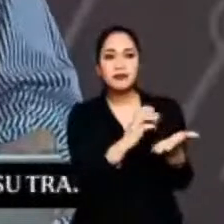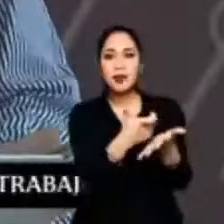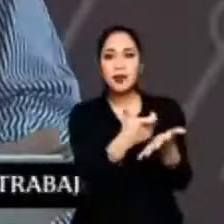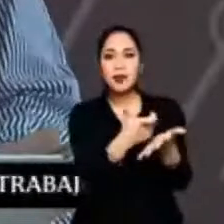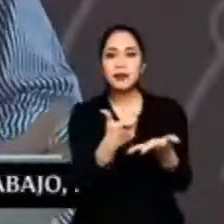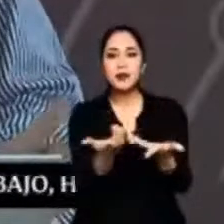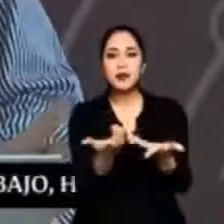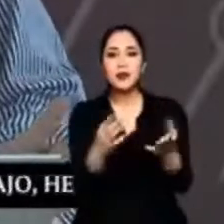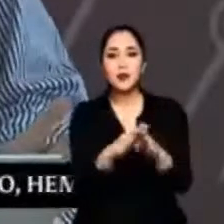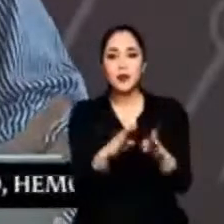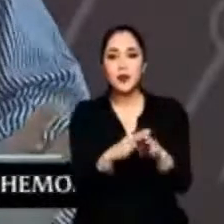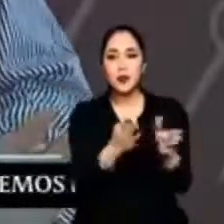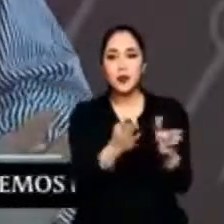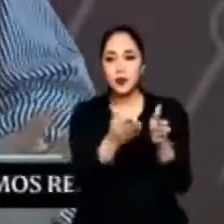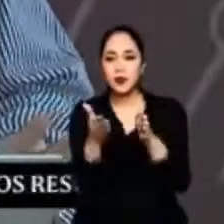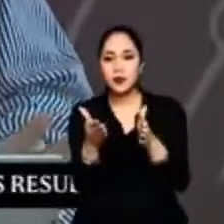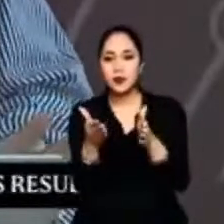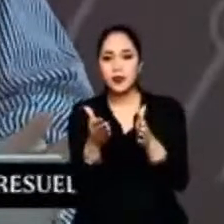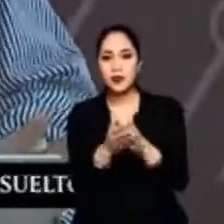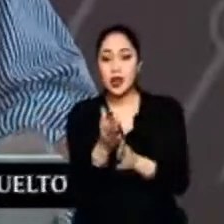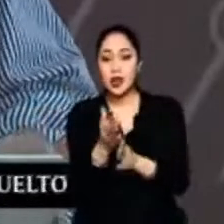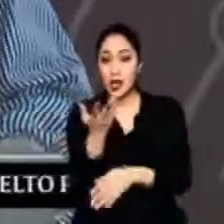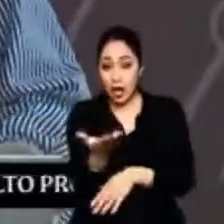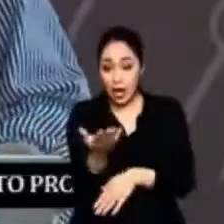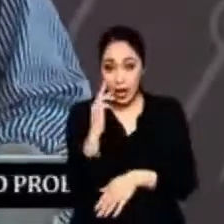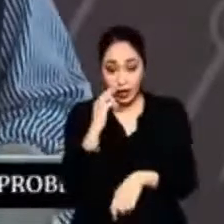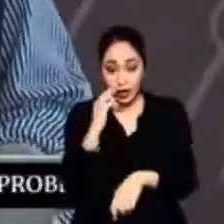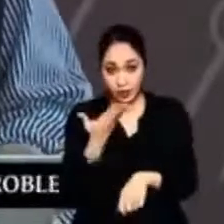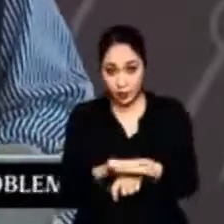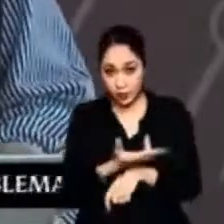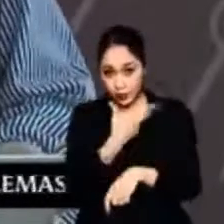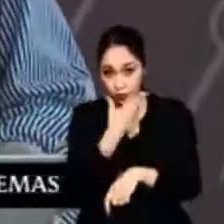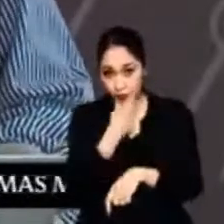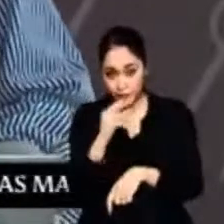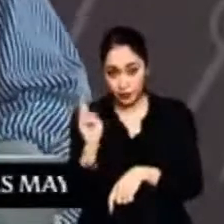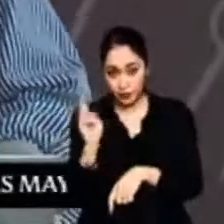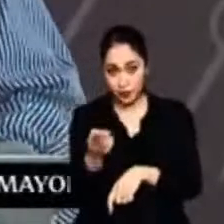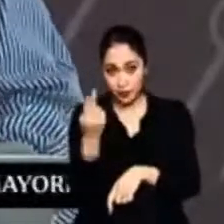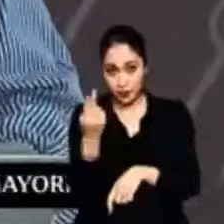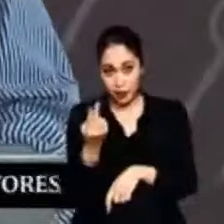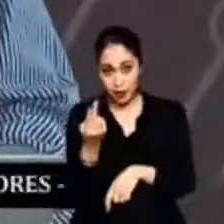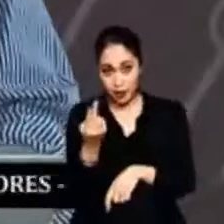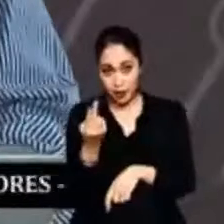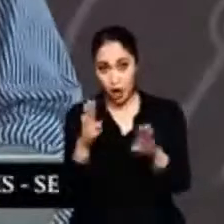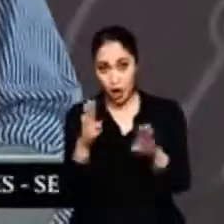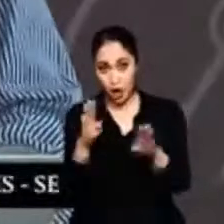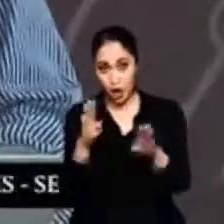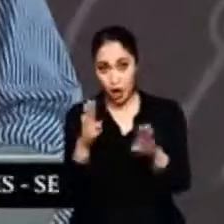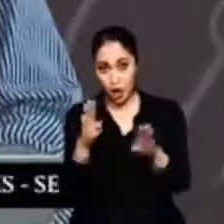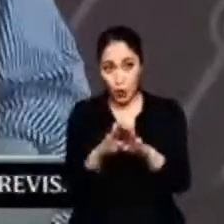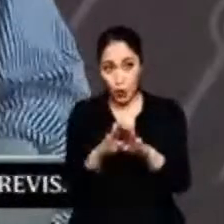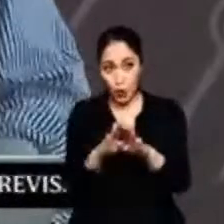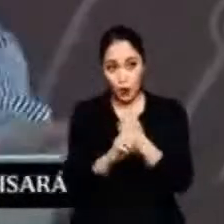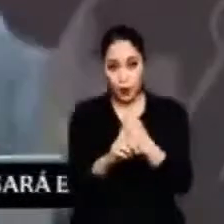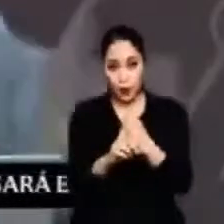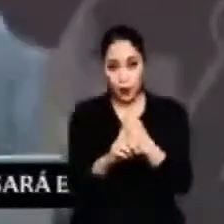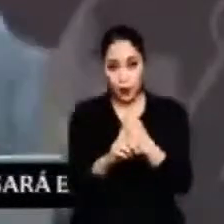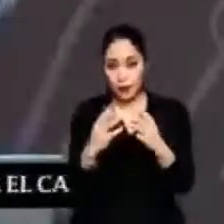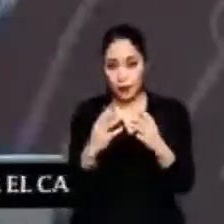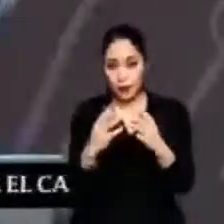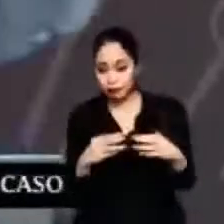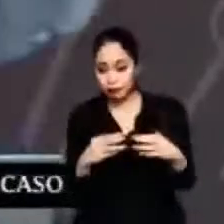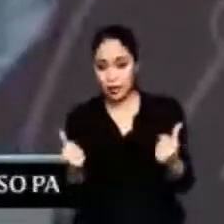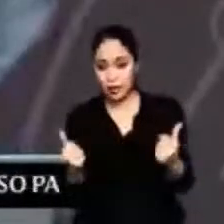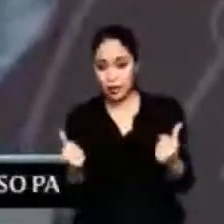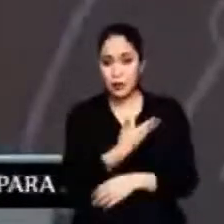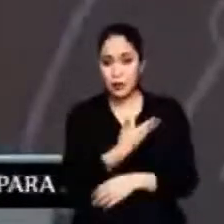Yo invito al rector, primero, a que busquemos una salida. ¿A qué me dijo el presidente cuando le digo? Es que yo puedo pagar y